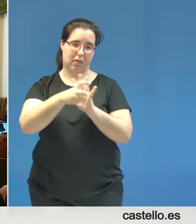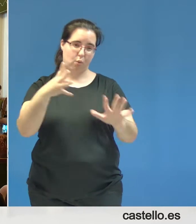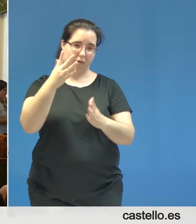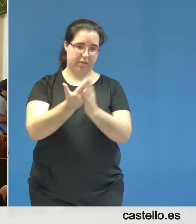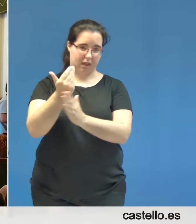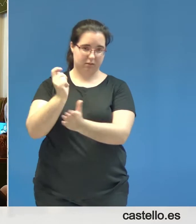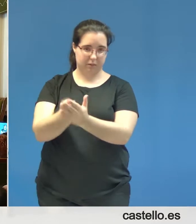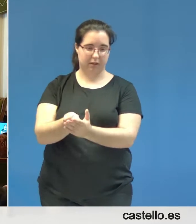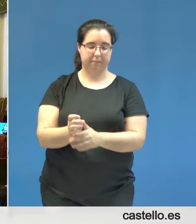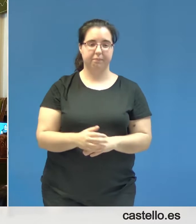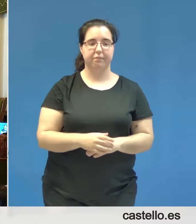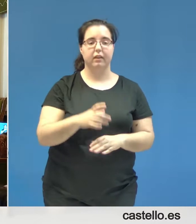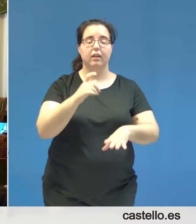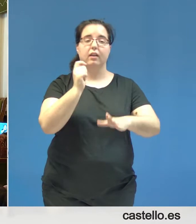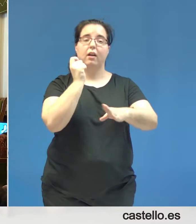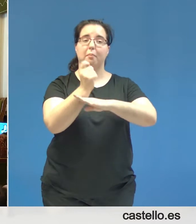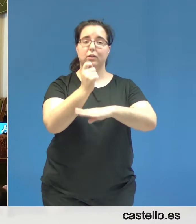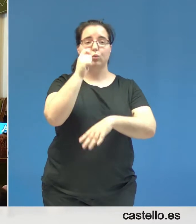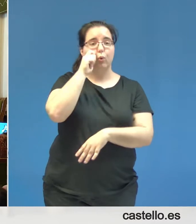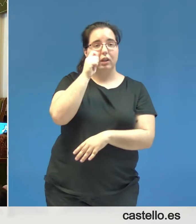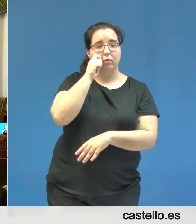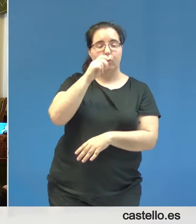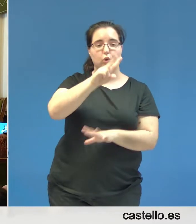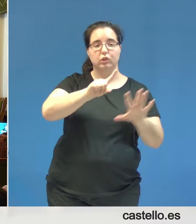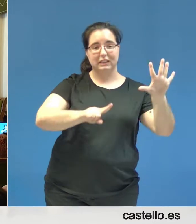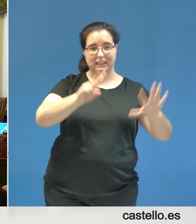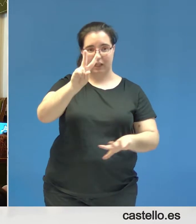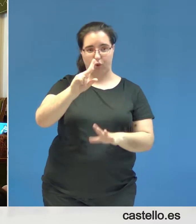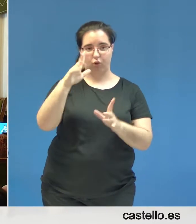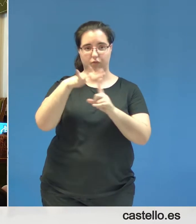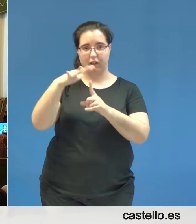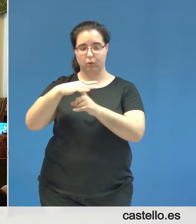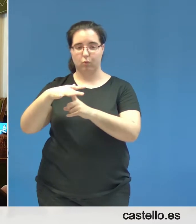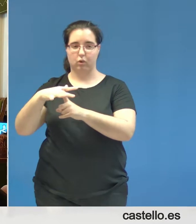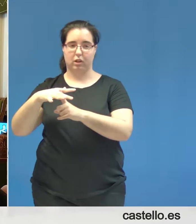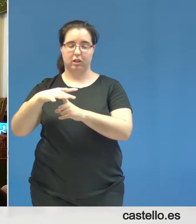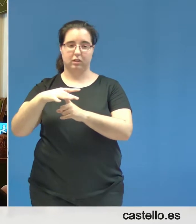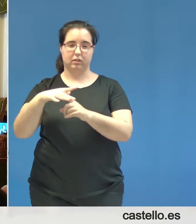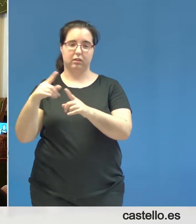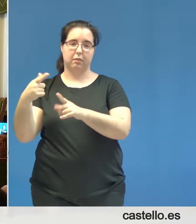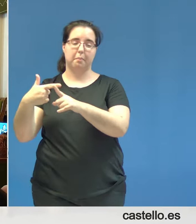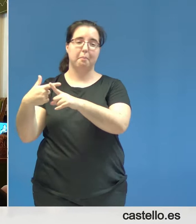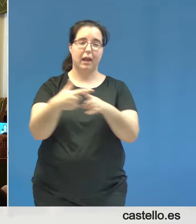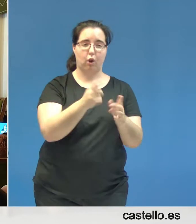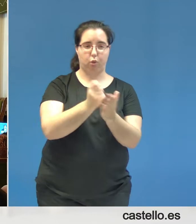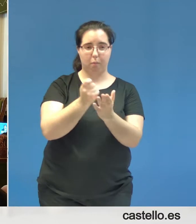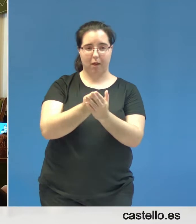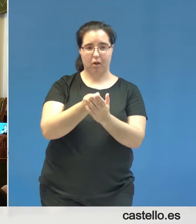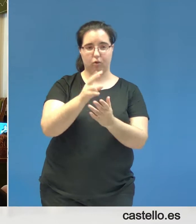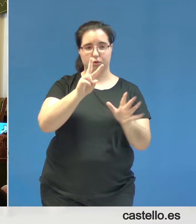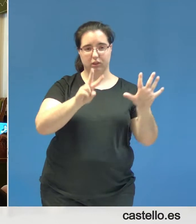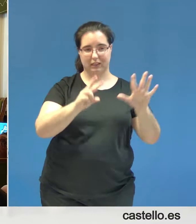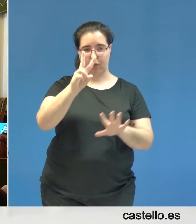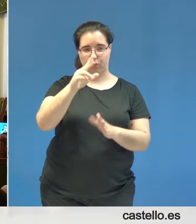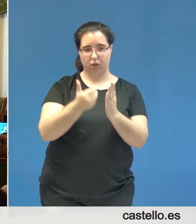Patronato de Turismo, se pagaron 62 facturas, fuera de plazo 43, el periodo medio de pago fue de 77 días y a 31 de marzo